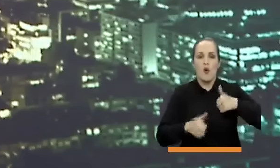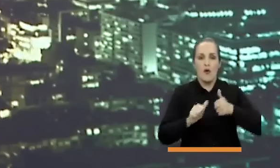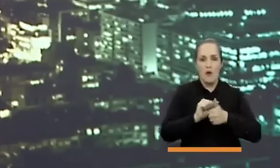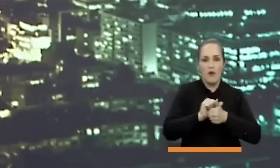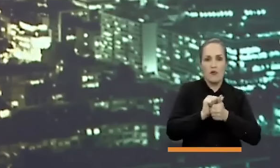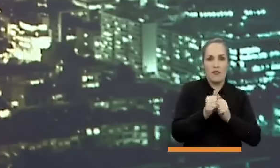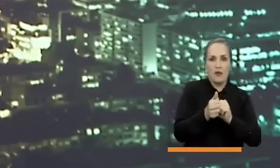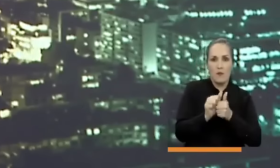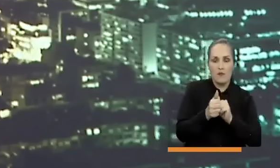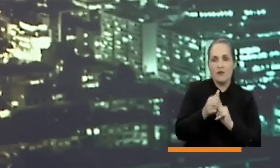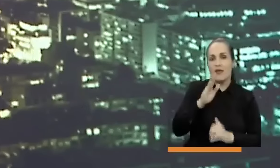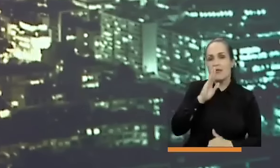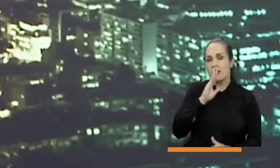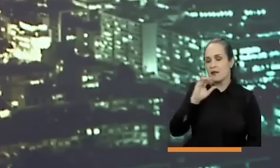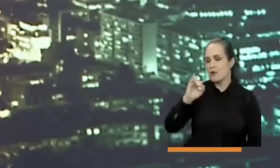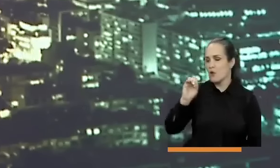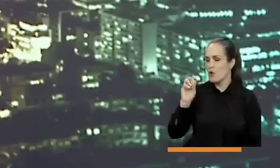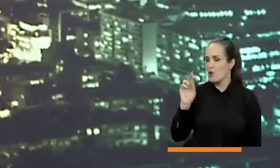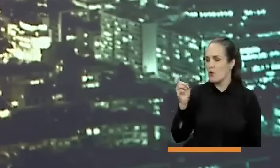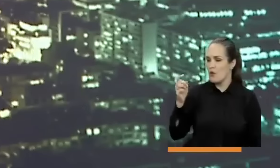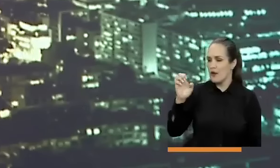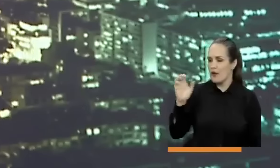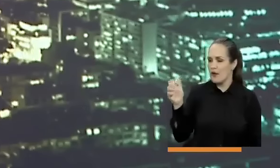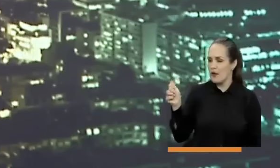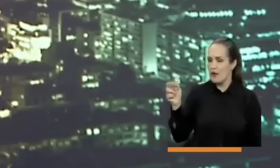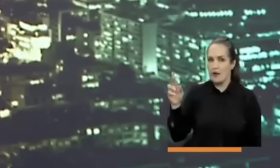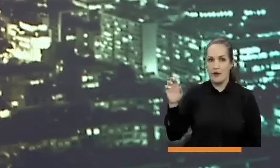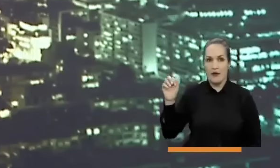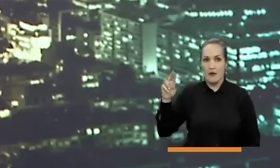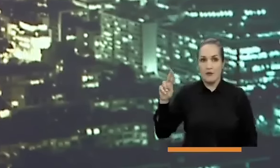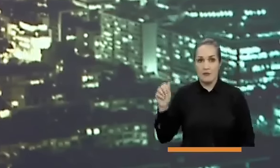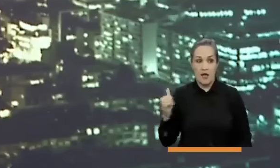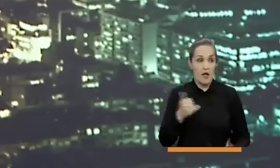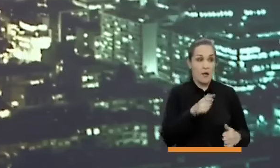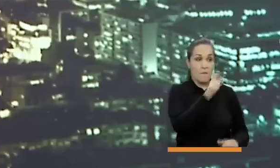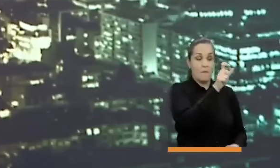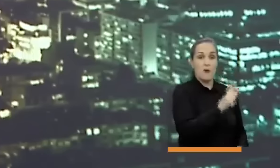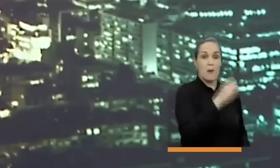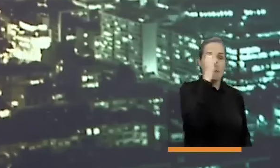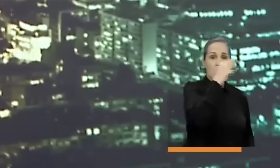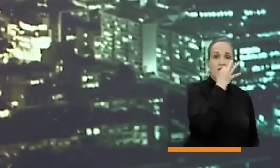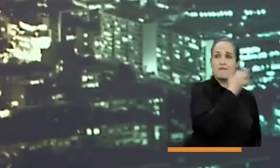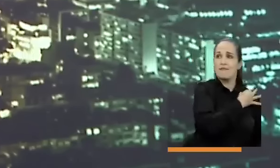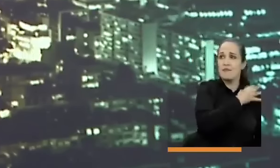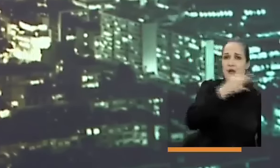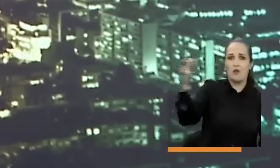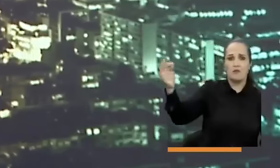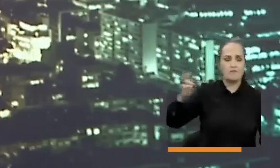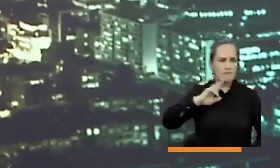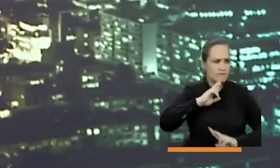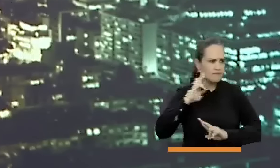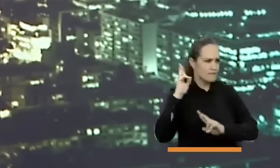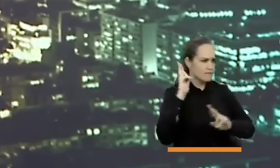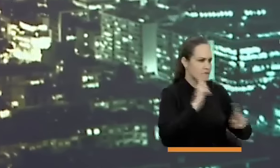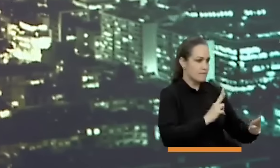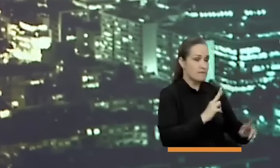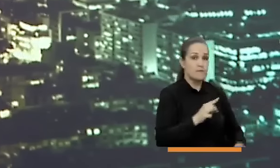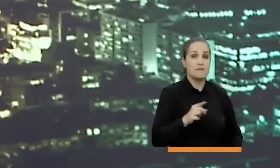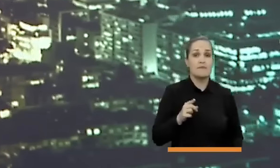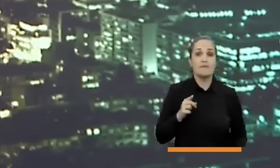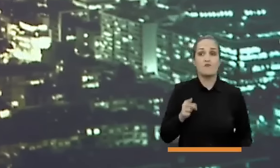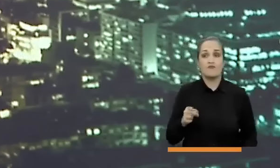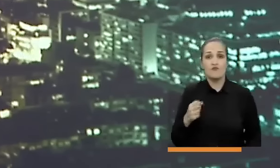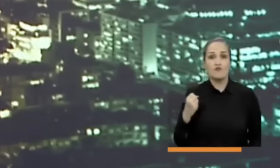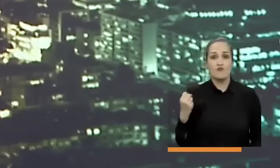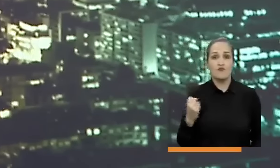arreaza emitió un comunicado en relación a la denuncia hecha por el presidente Gustavo Petro sobre un intento de golpe de estado